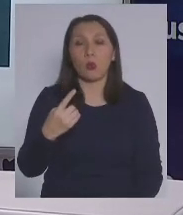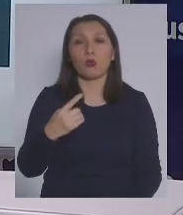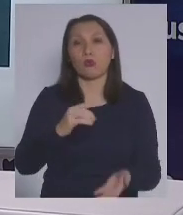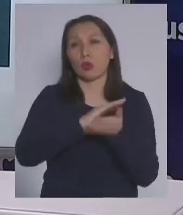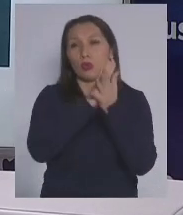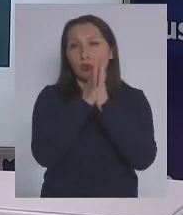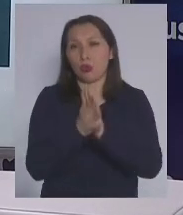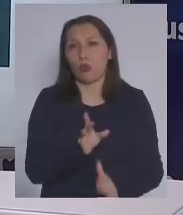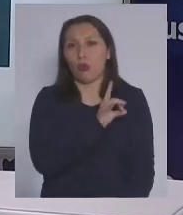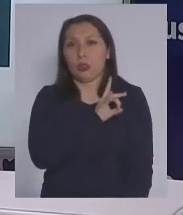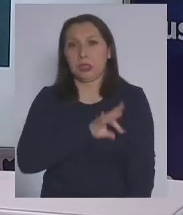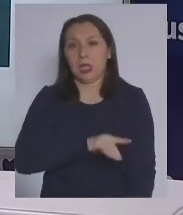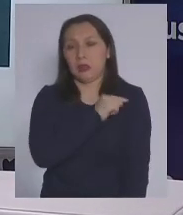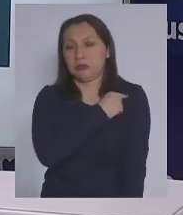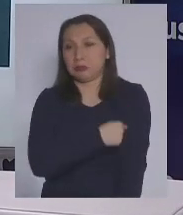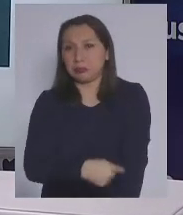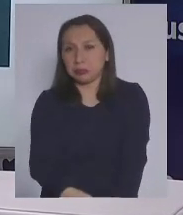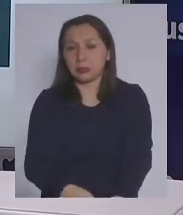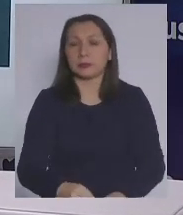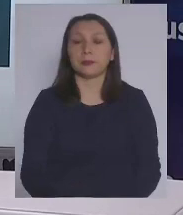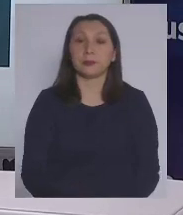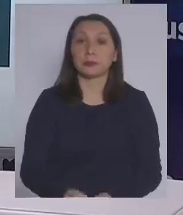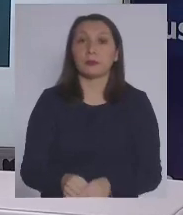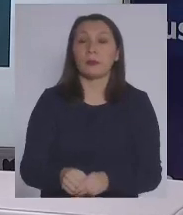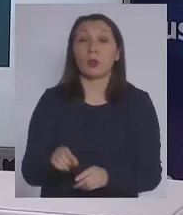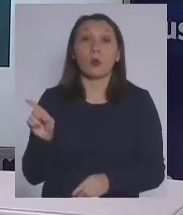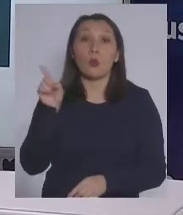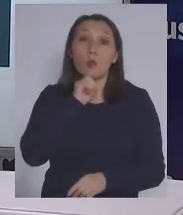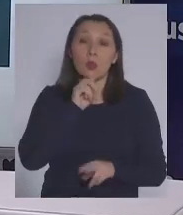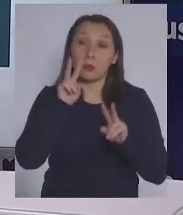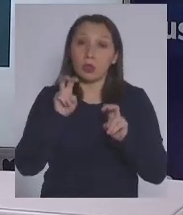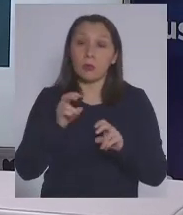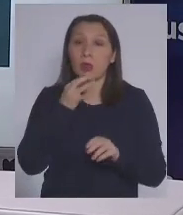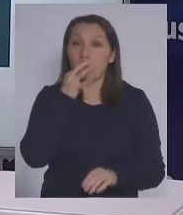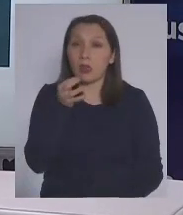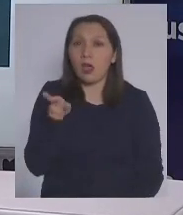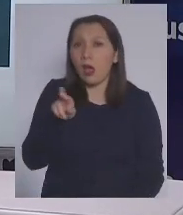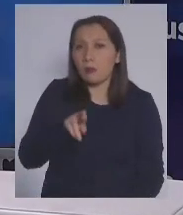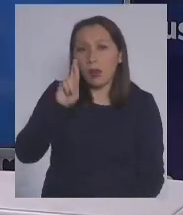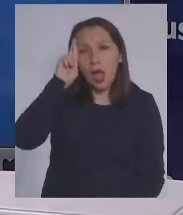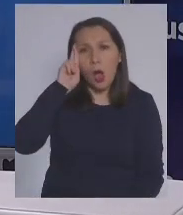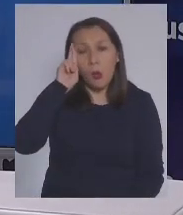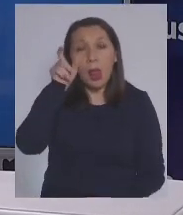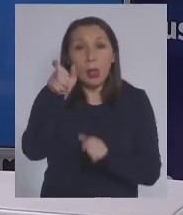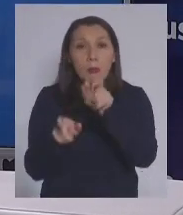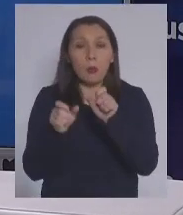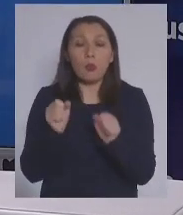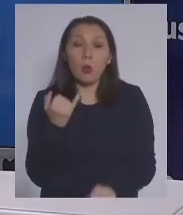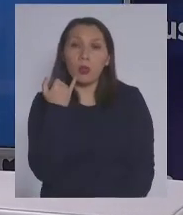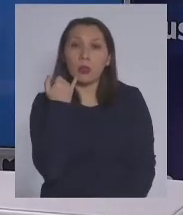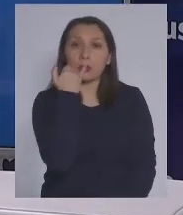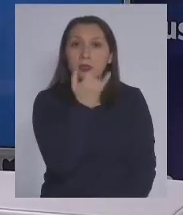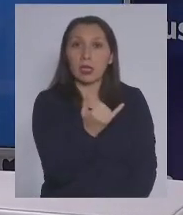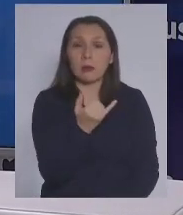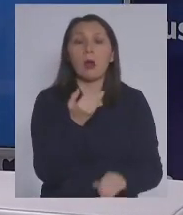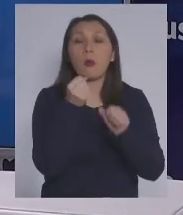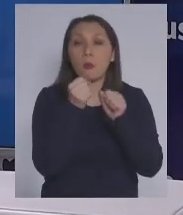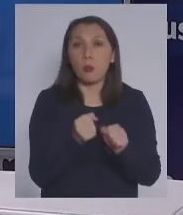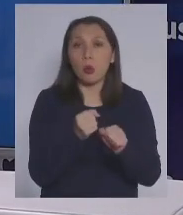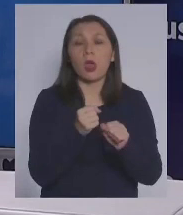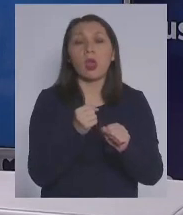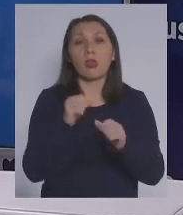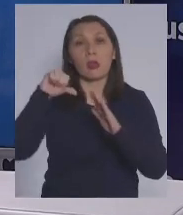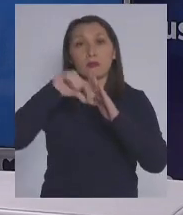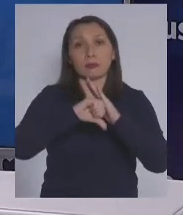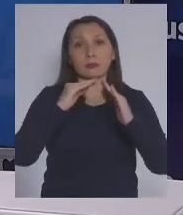chile de acuerdo en relación a esto último el teléfono al cual las personas pueden llamar para poder realizar